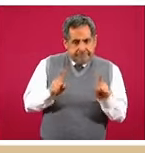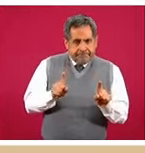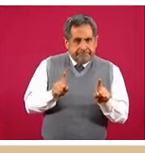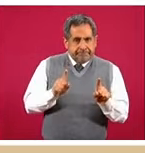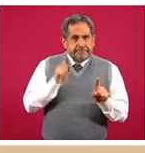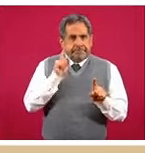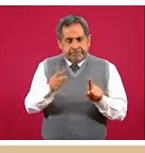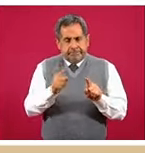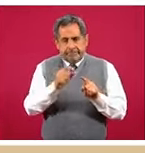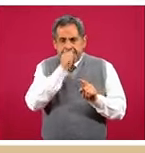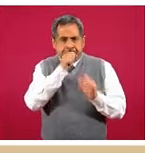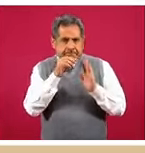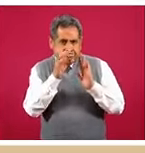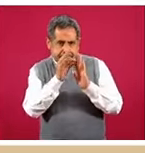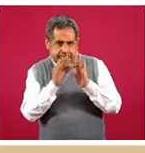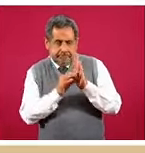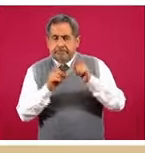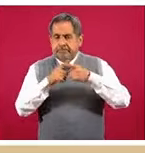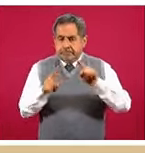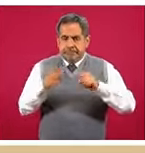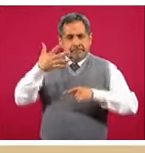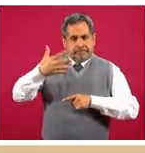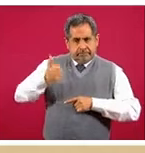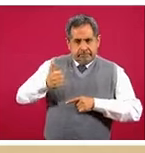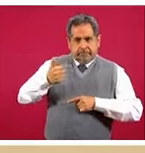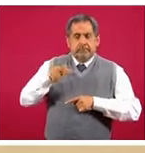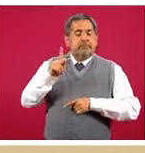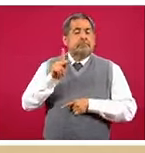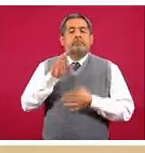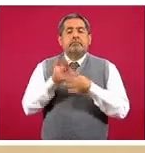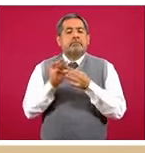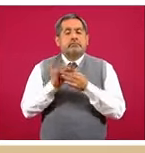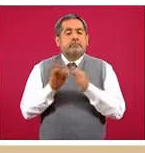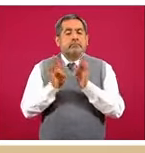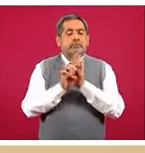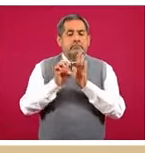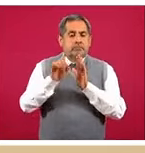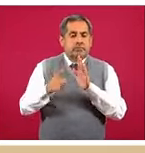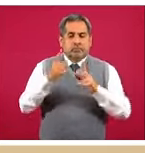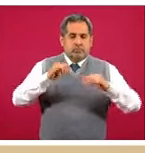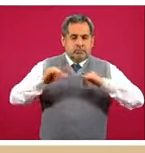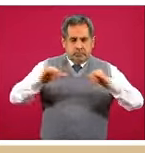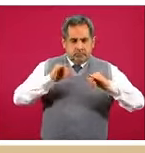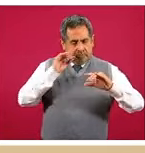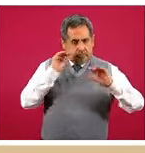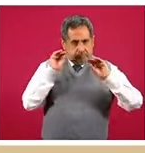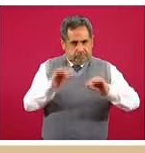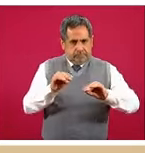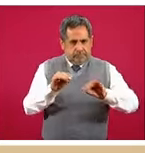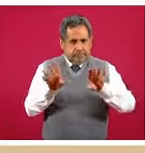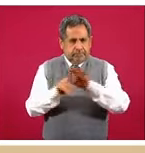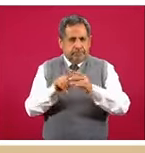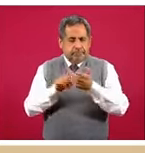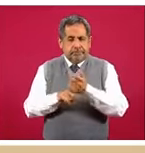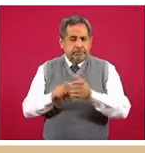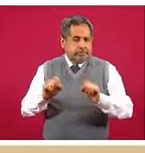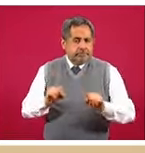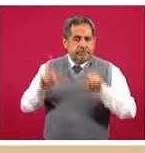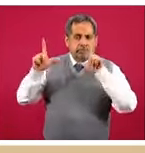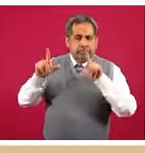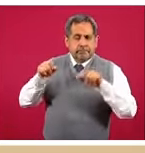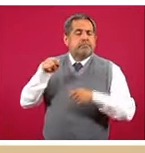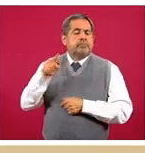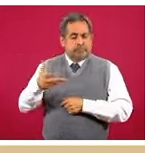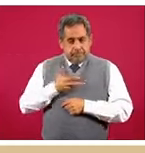diferentes indicadores, pero lo ejemplifico solamente con uno de los mapas que aparece en el tablero de control,